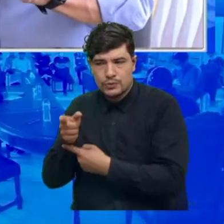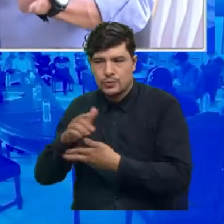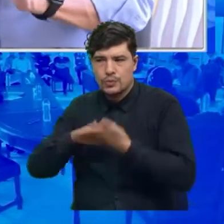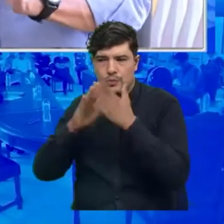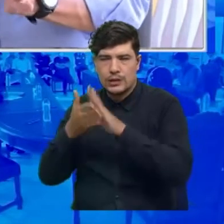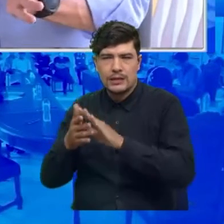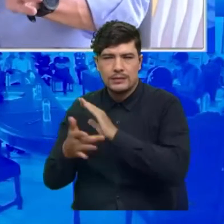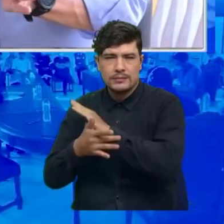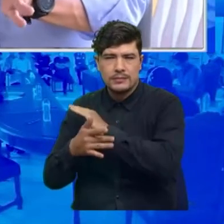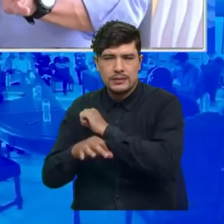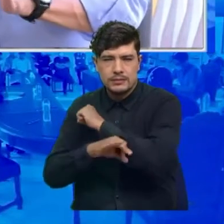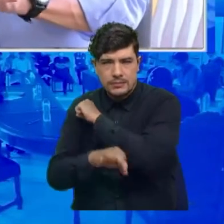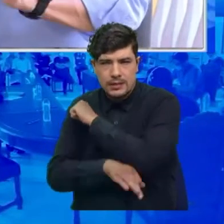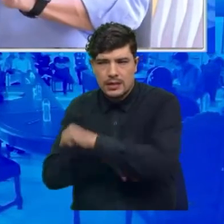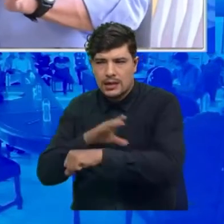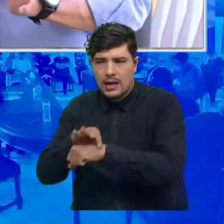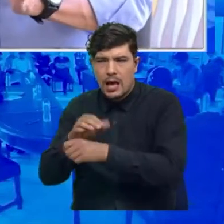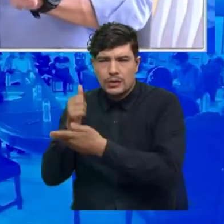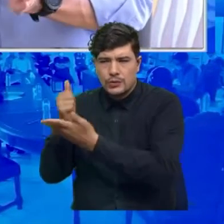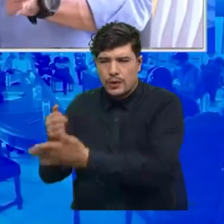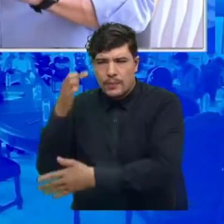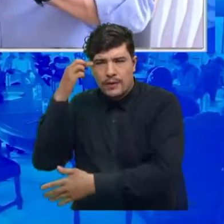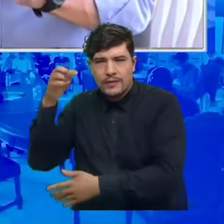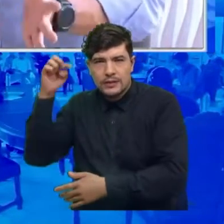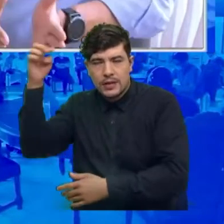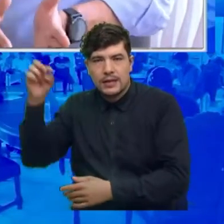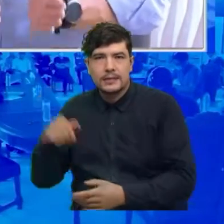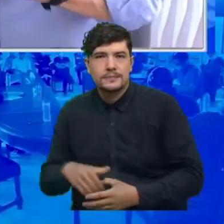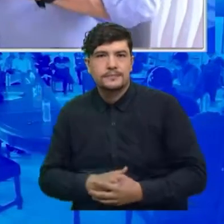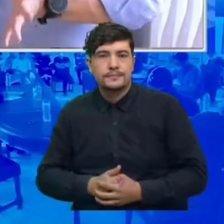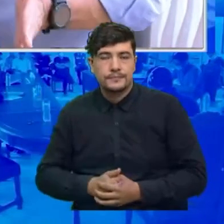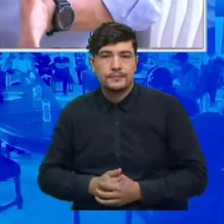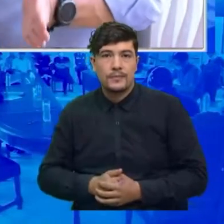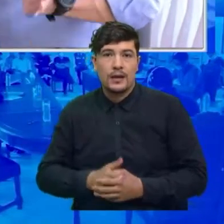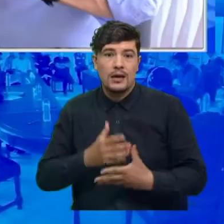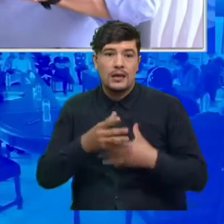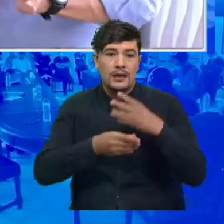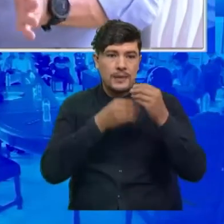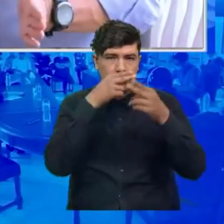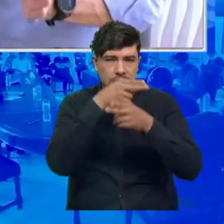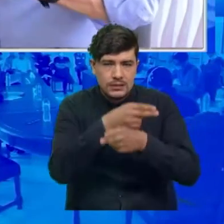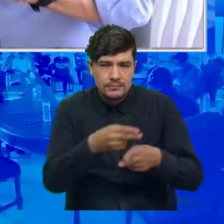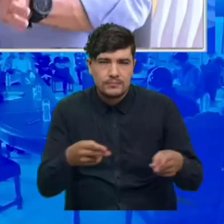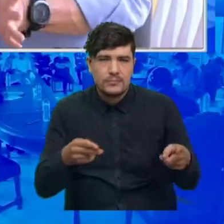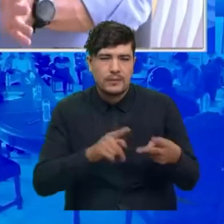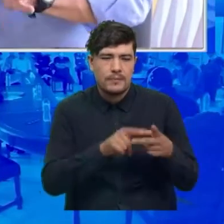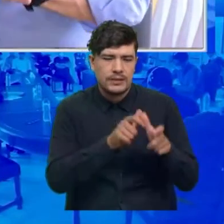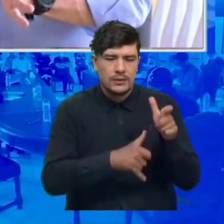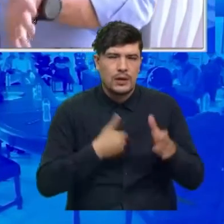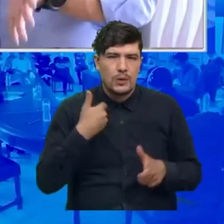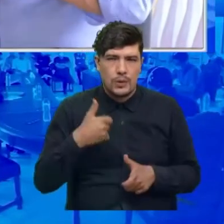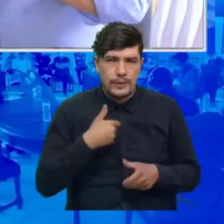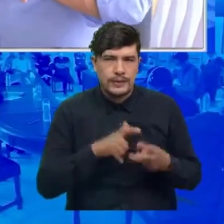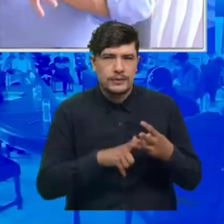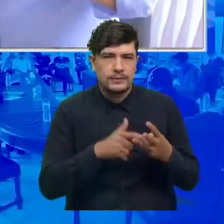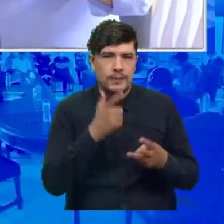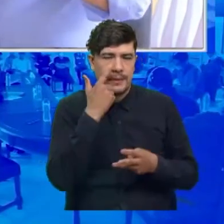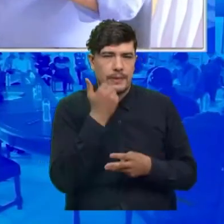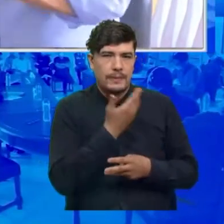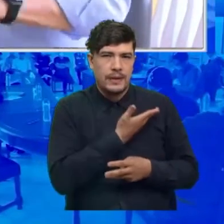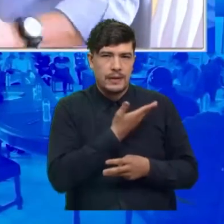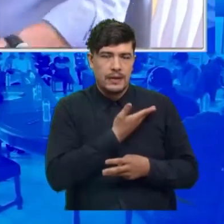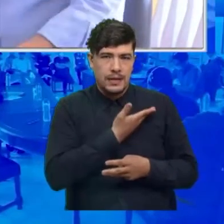desde todas estas ayudas profesionales porque no sólo nuestros niños todos nuestros nuestros jóvenes padres de familia